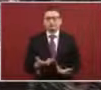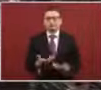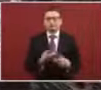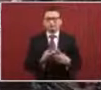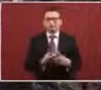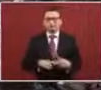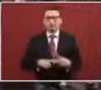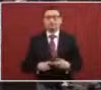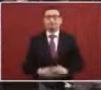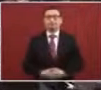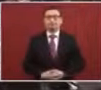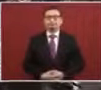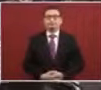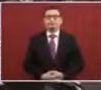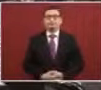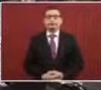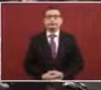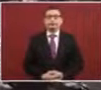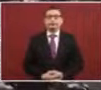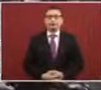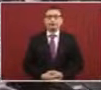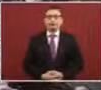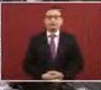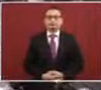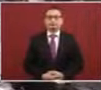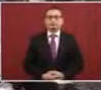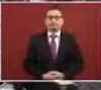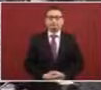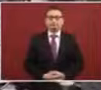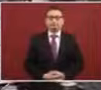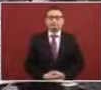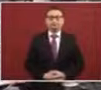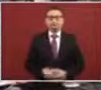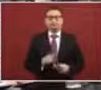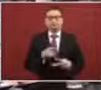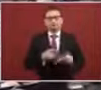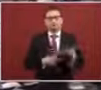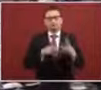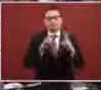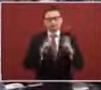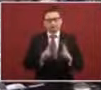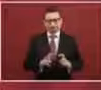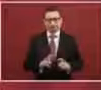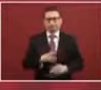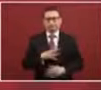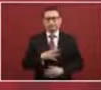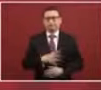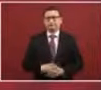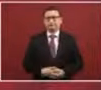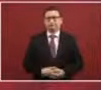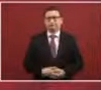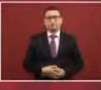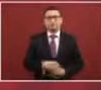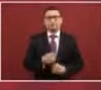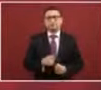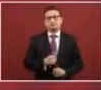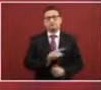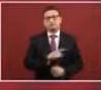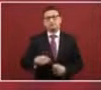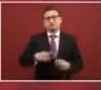iniciar la conferencia. Hay varios temas y seguramente muchas preguntas.